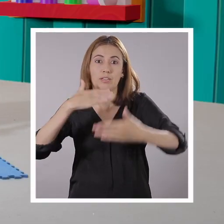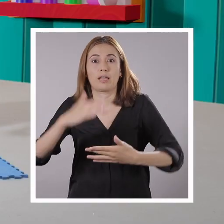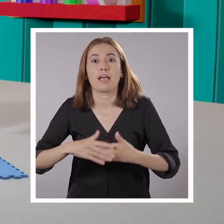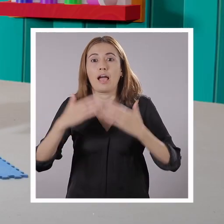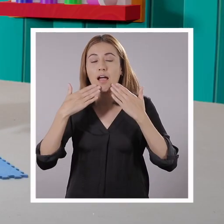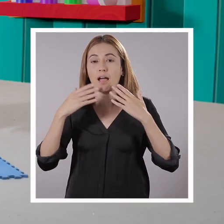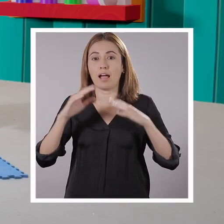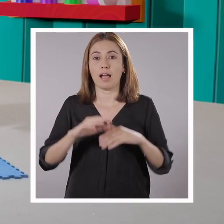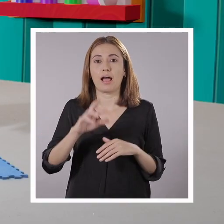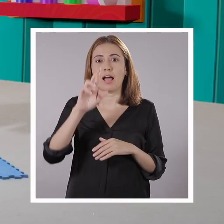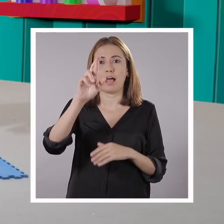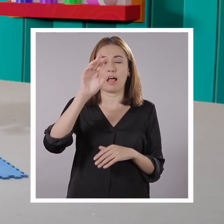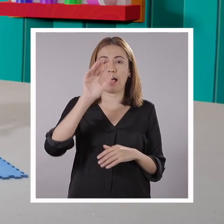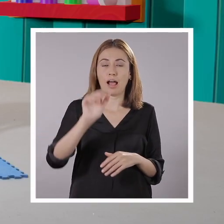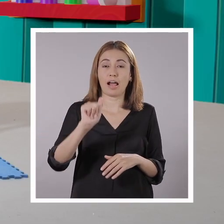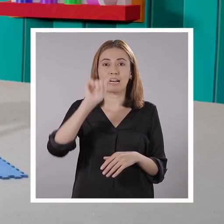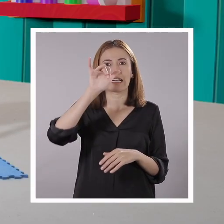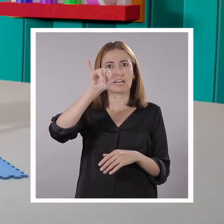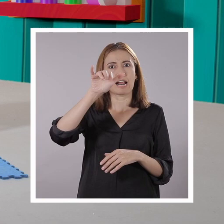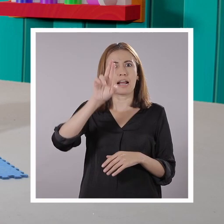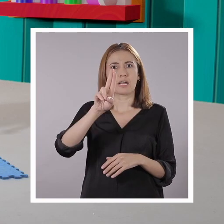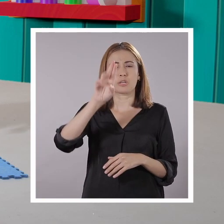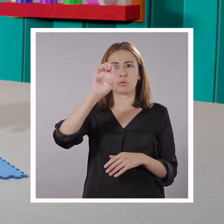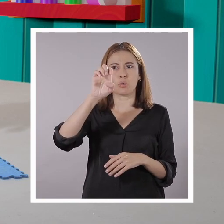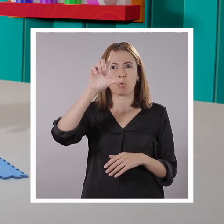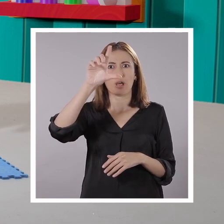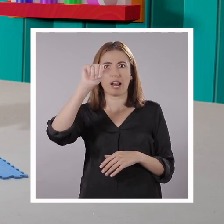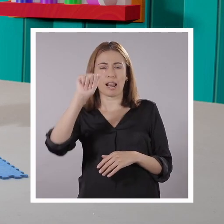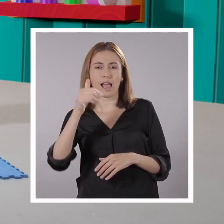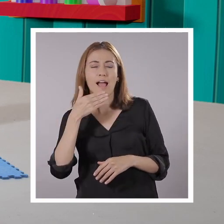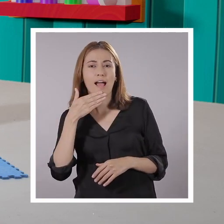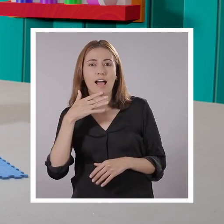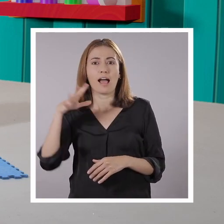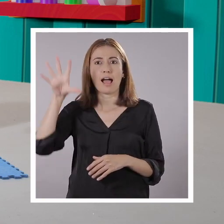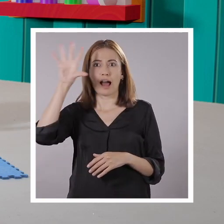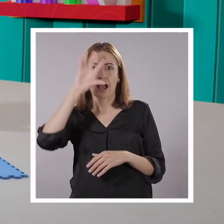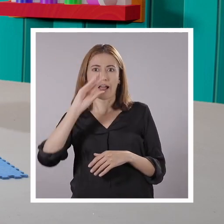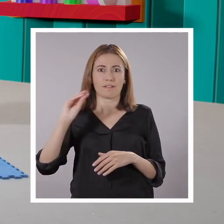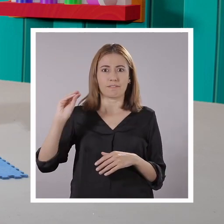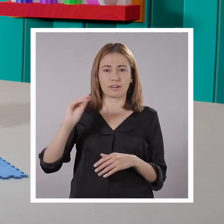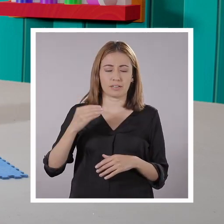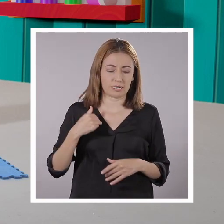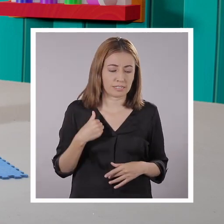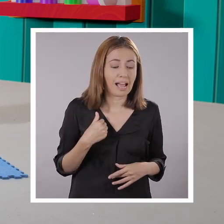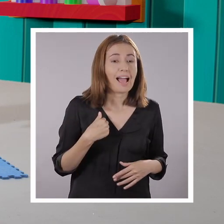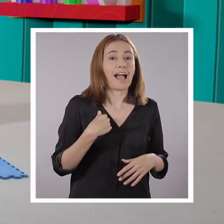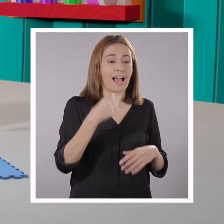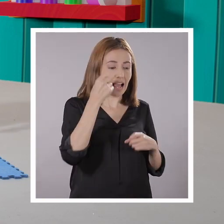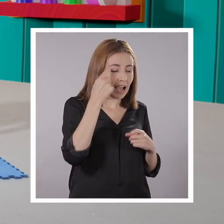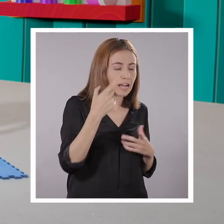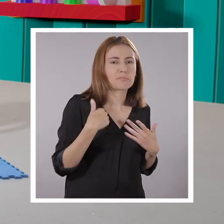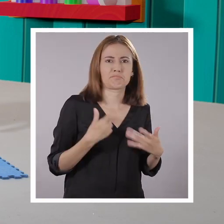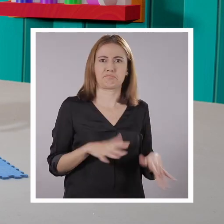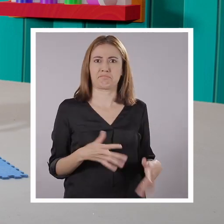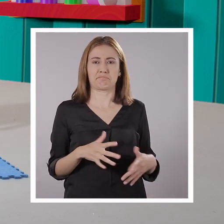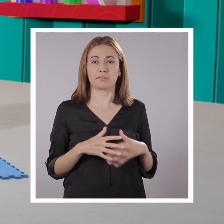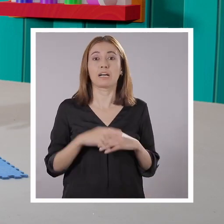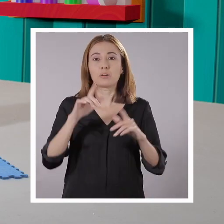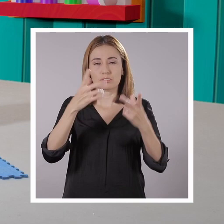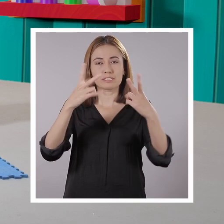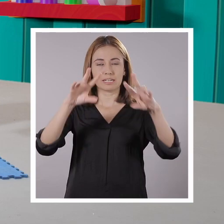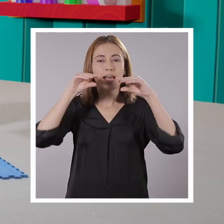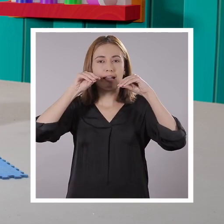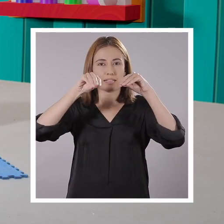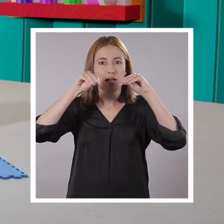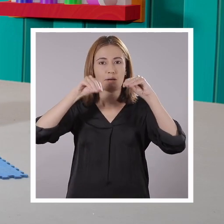así, porque esta es la rayuela africana. ¡Ah! ¡Claro! No sé cómo se juega.